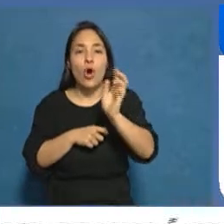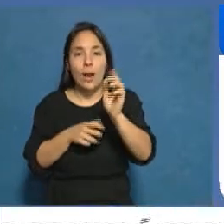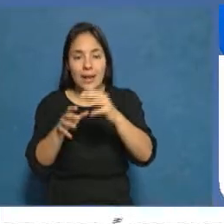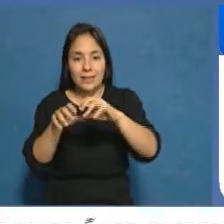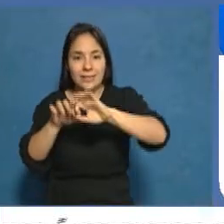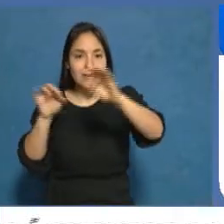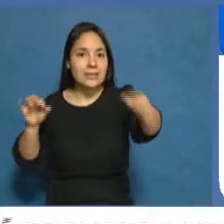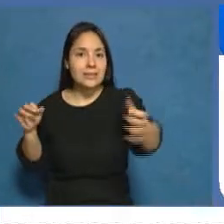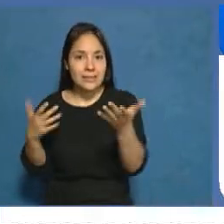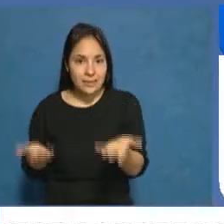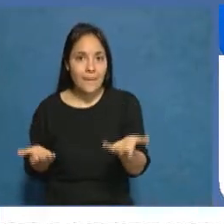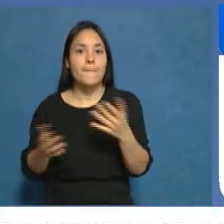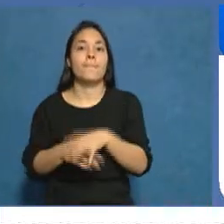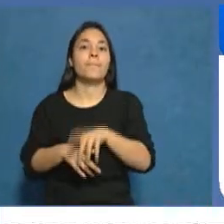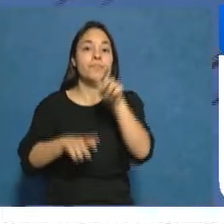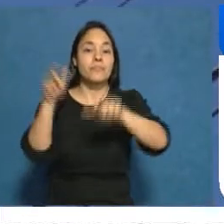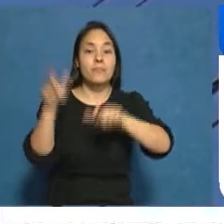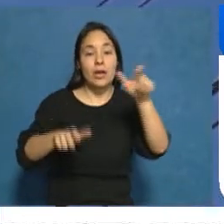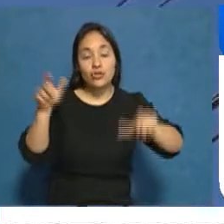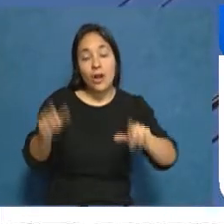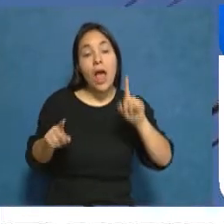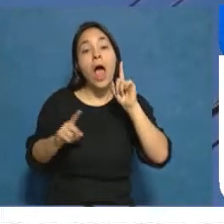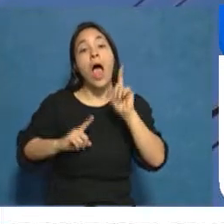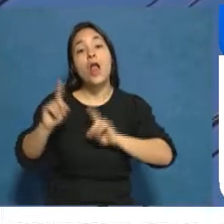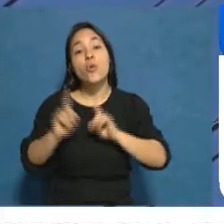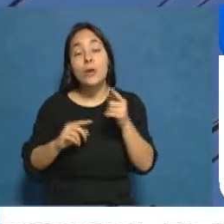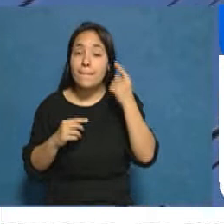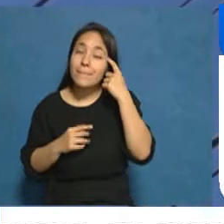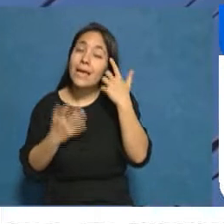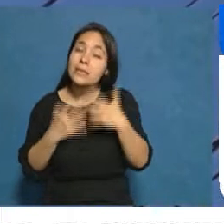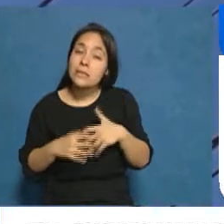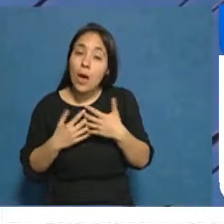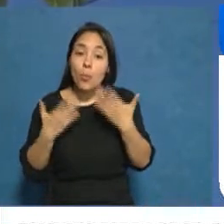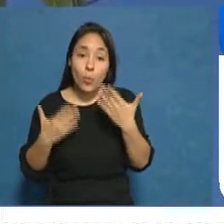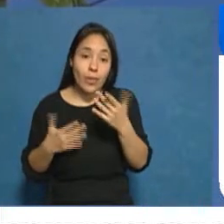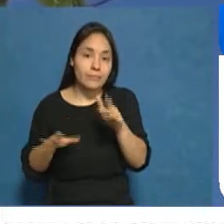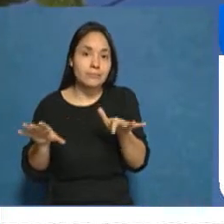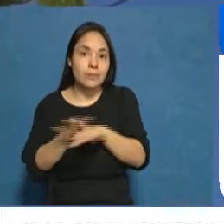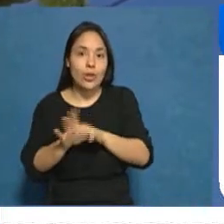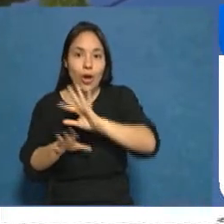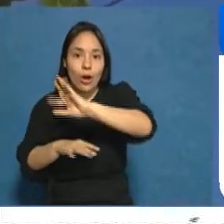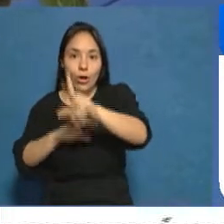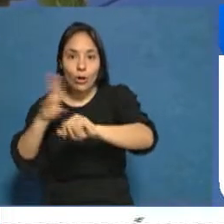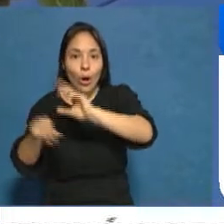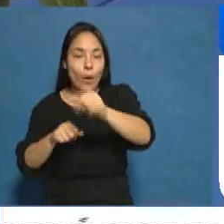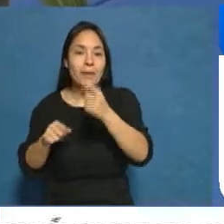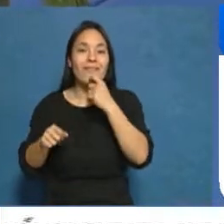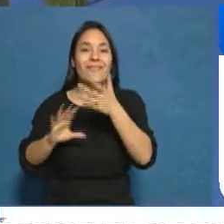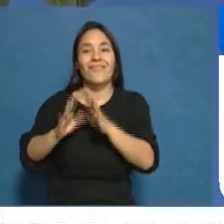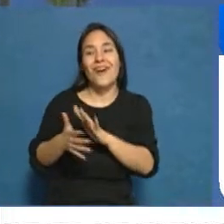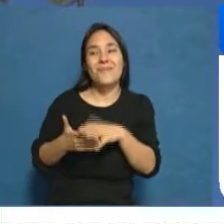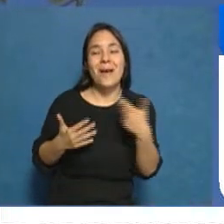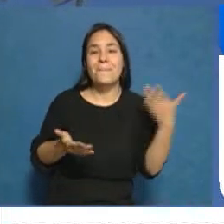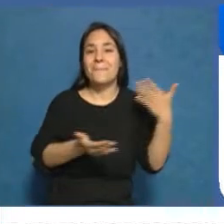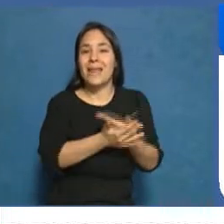Por lo tanto, algunas personas sostienen que pueden llegar a ser lo que se dice robo por encargo de